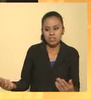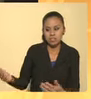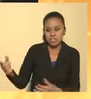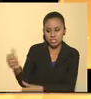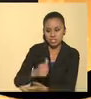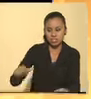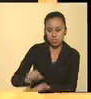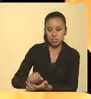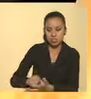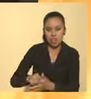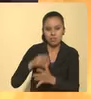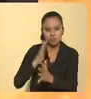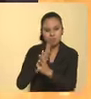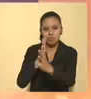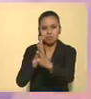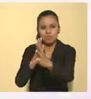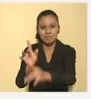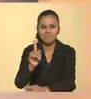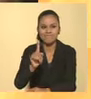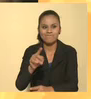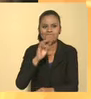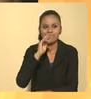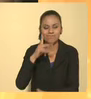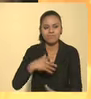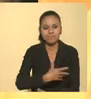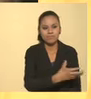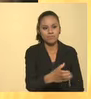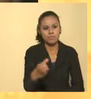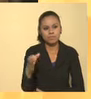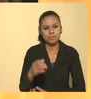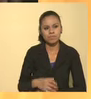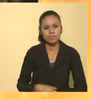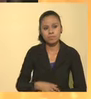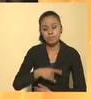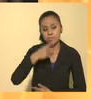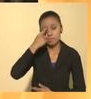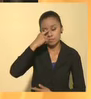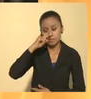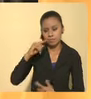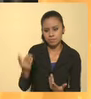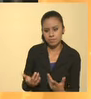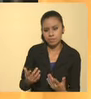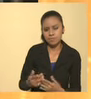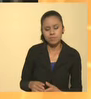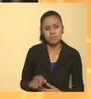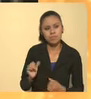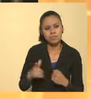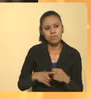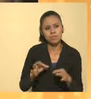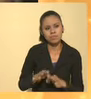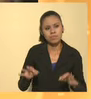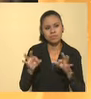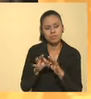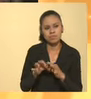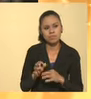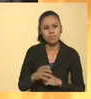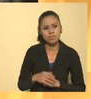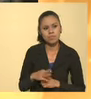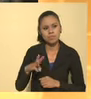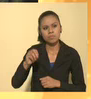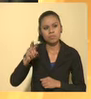medio del tráfico, en el campo, en medio de la naturaleza. Y bueno, para crear un ambiente, ¿cuáles son los elementos básicos? El